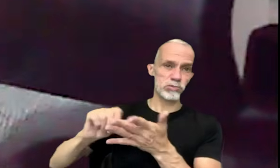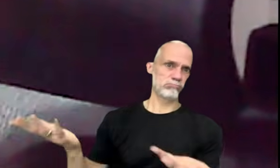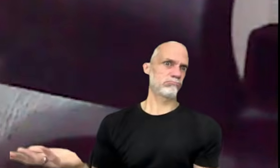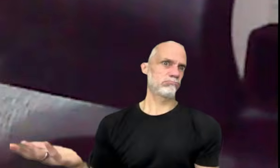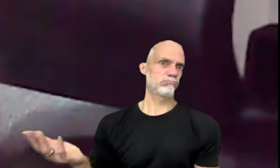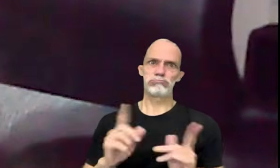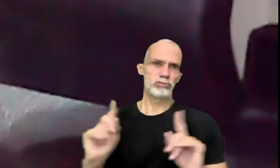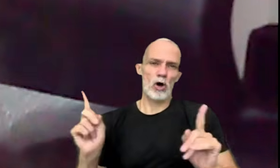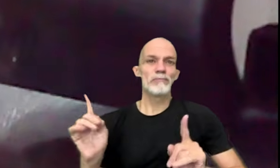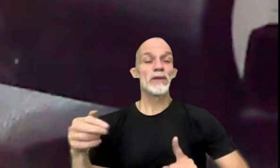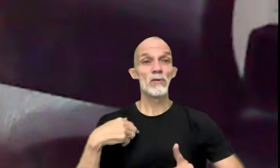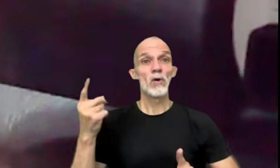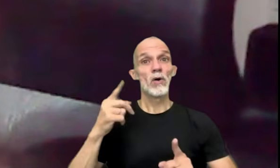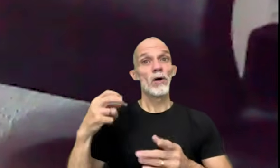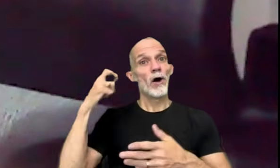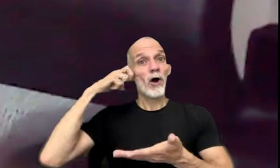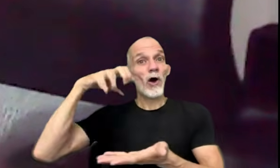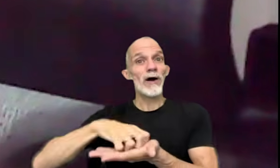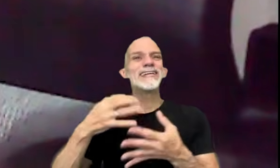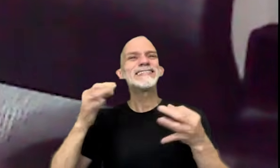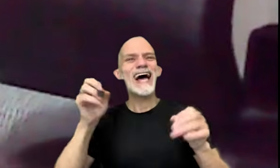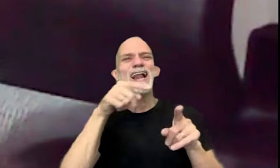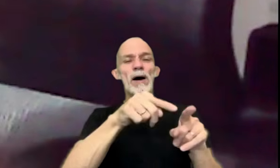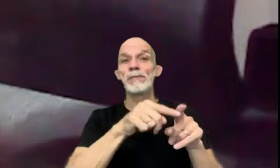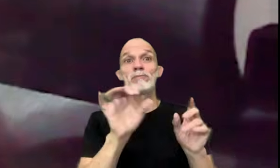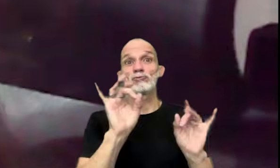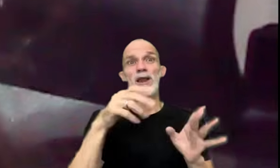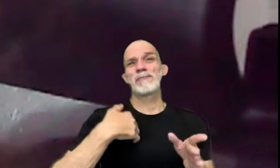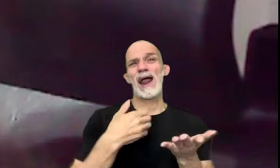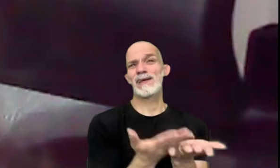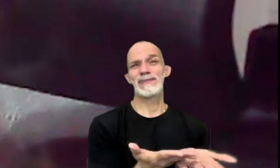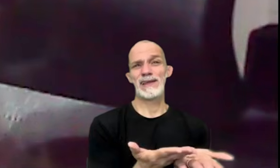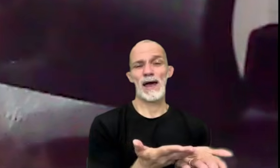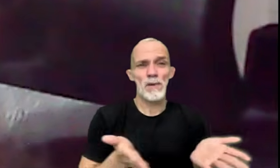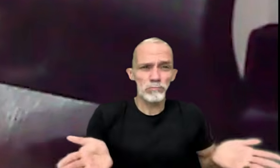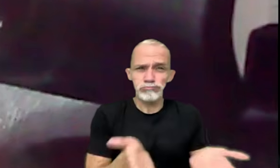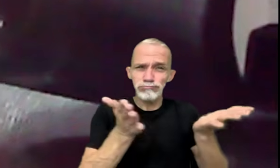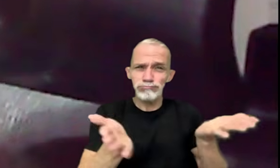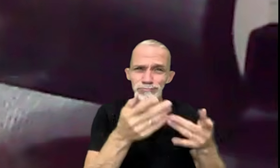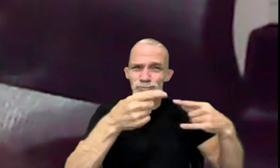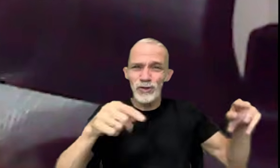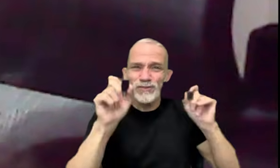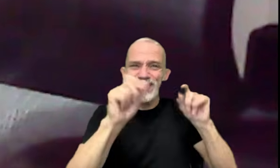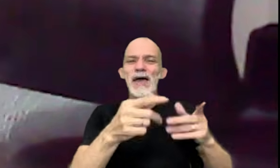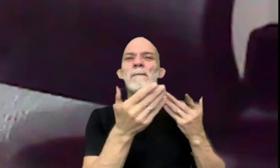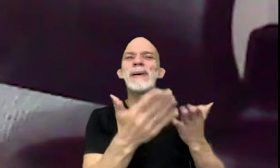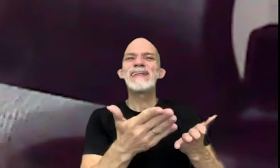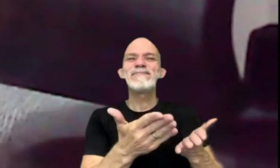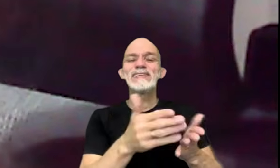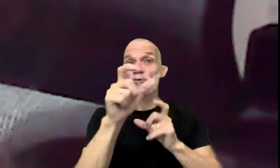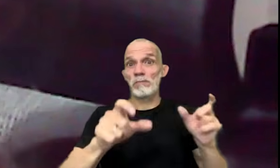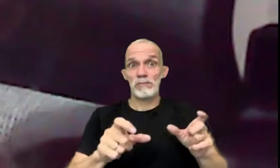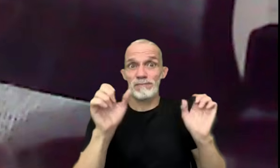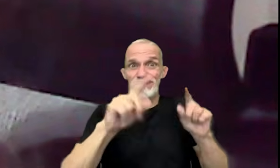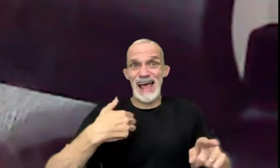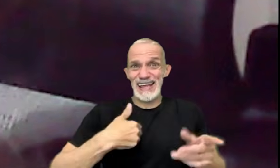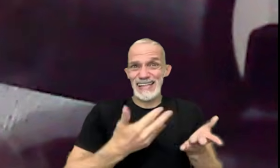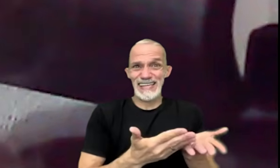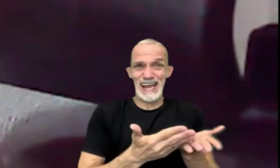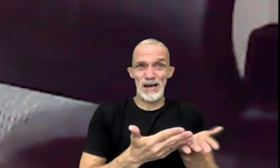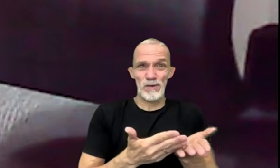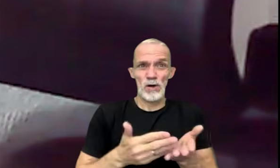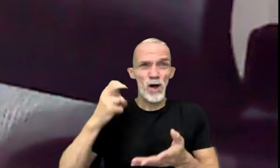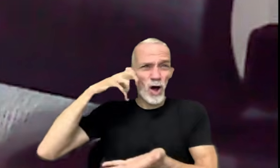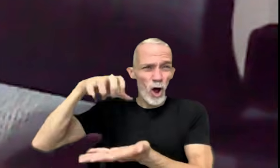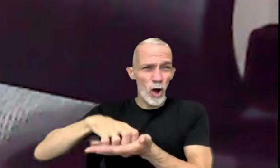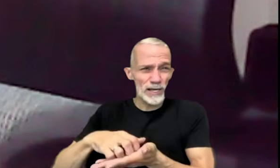un legislador exime una cuestión, es para fomentar, ¿sí? Para beneficiar algo en el